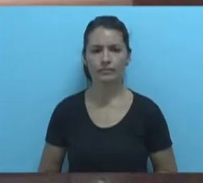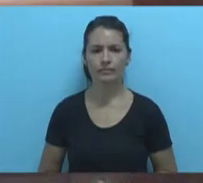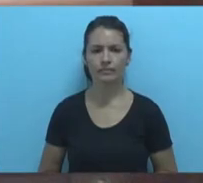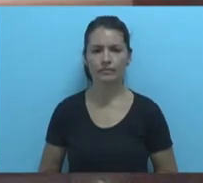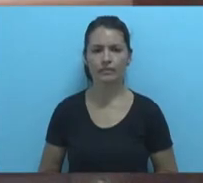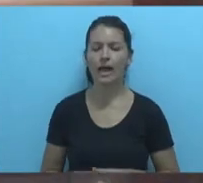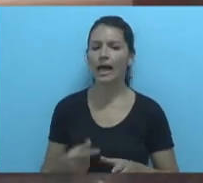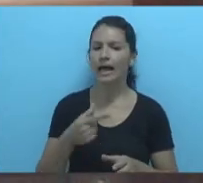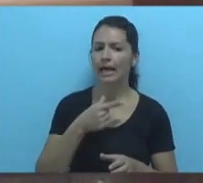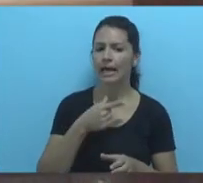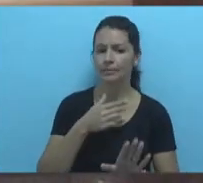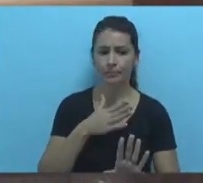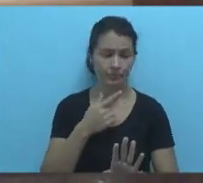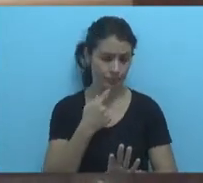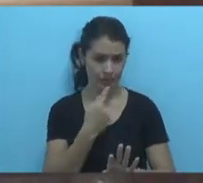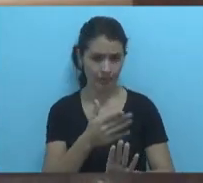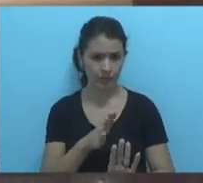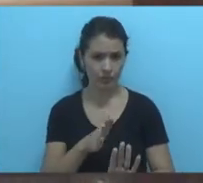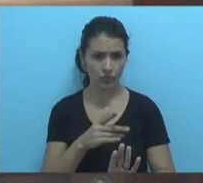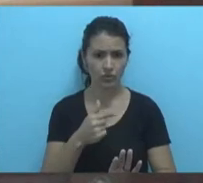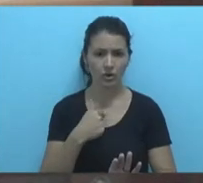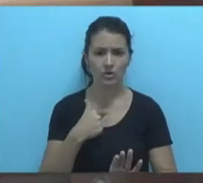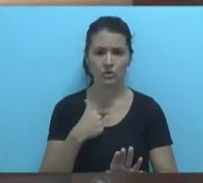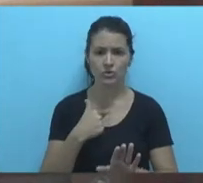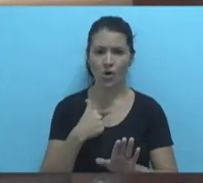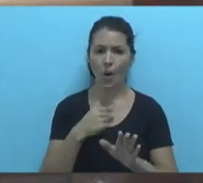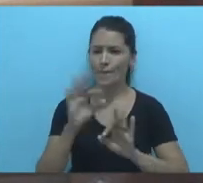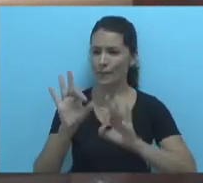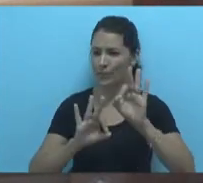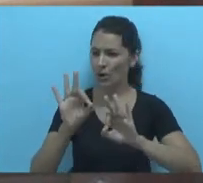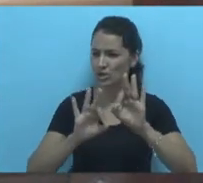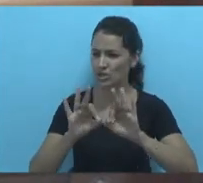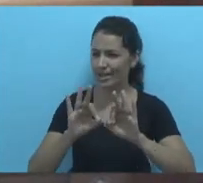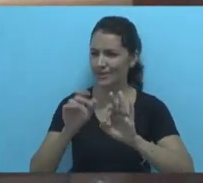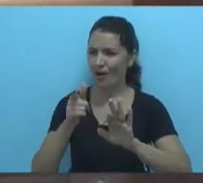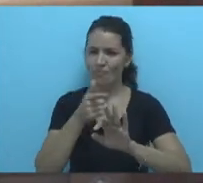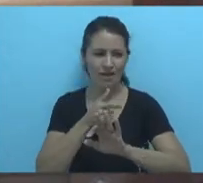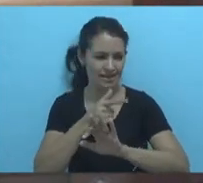yo tenía presentado un proyecto de similares características para que se adjunte.